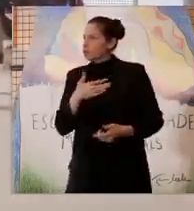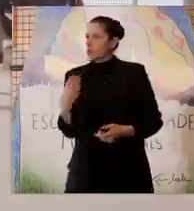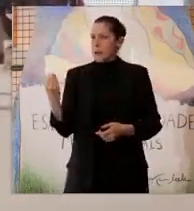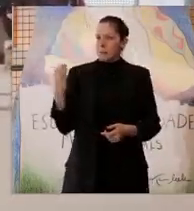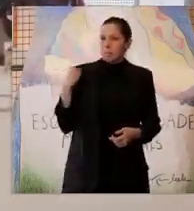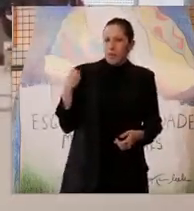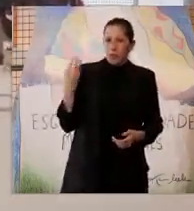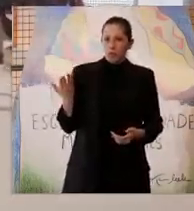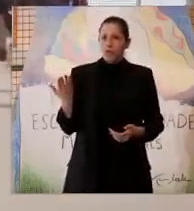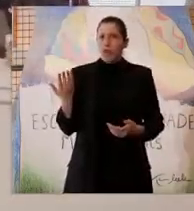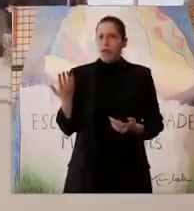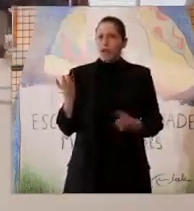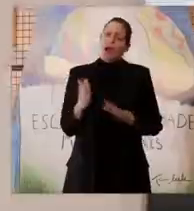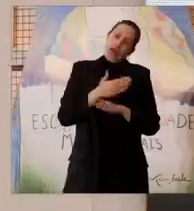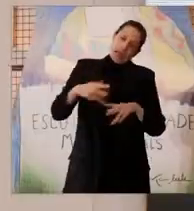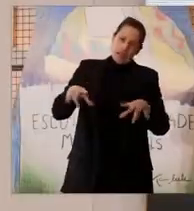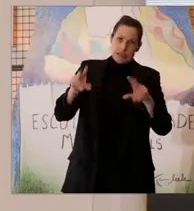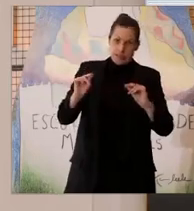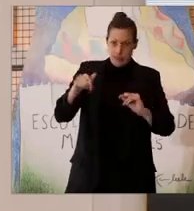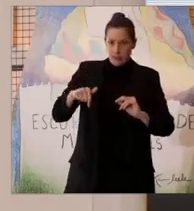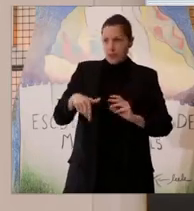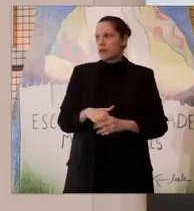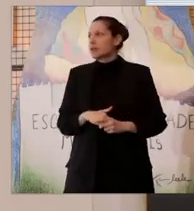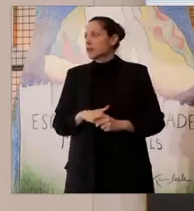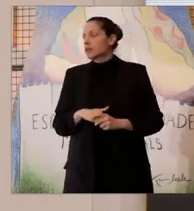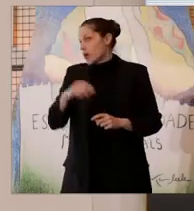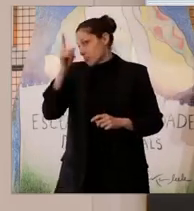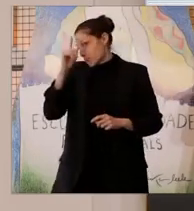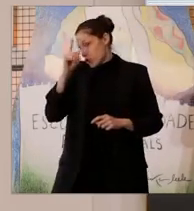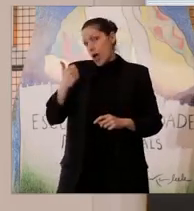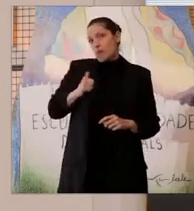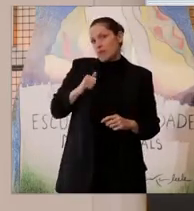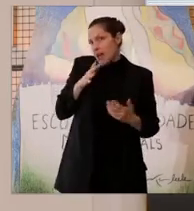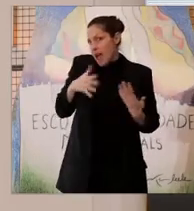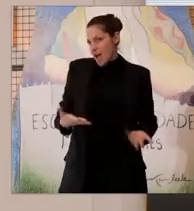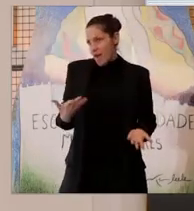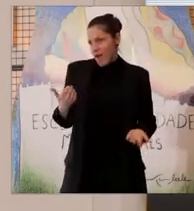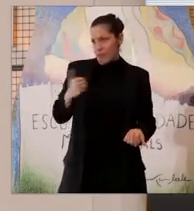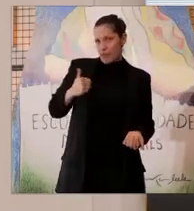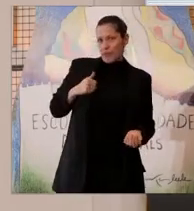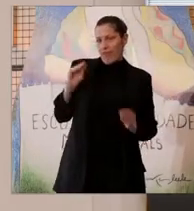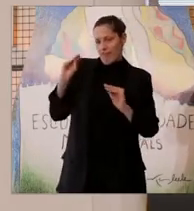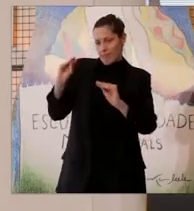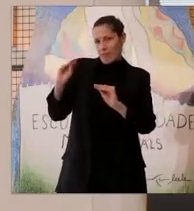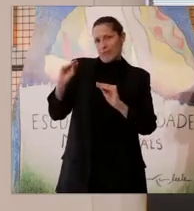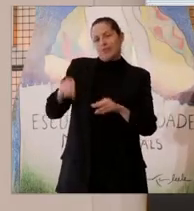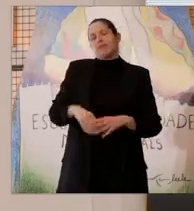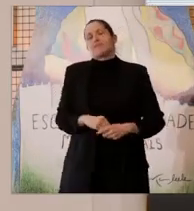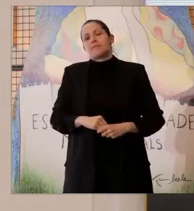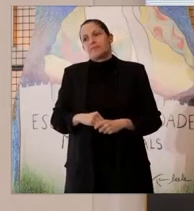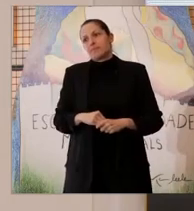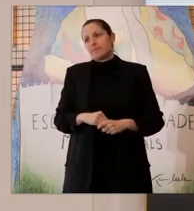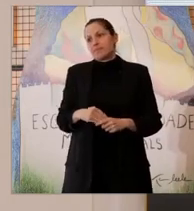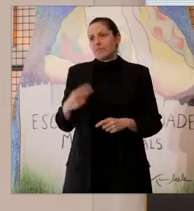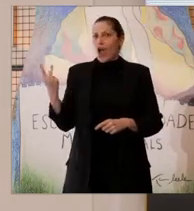cerrar antes de determinar aprovechar la oportunidad de preguntarle eso de cualquier cosa